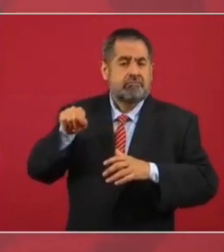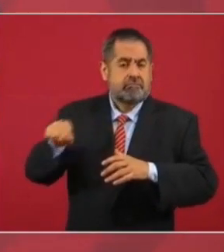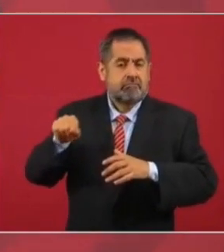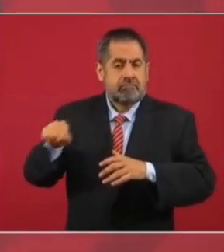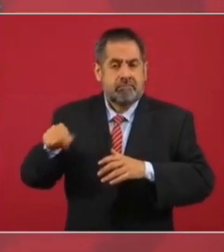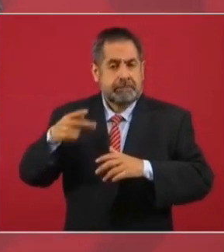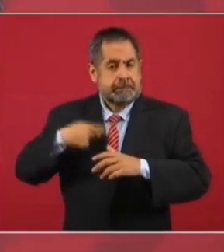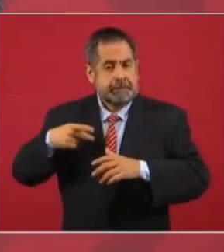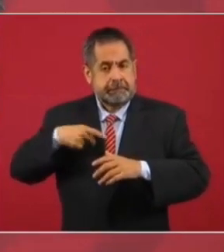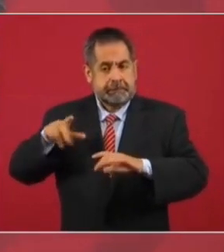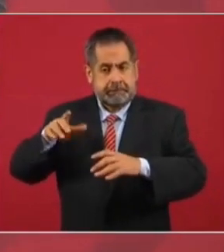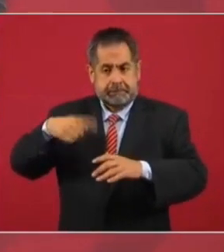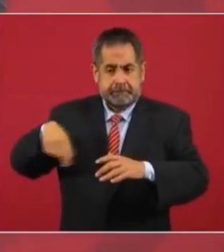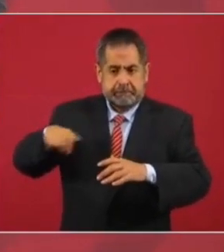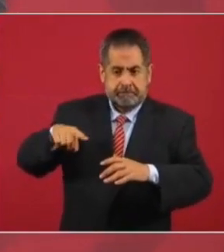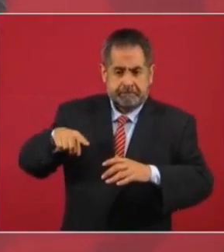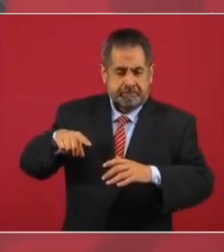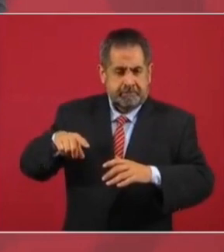de personas